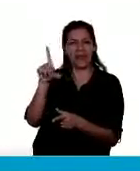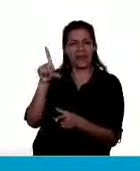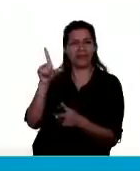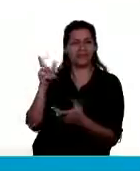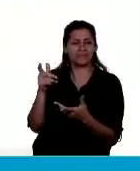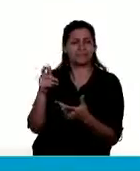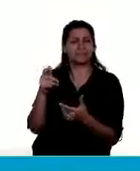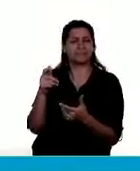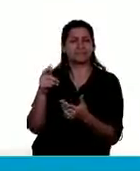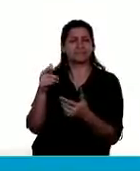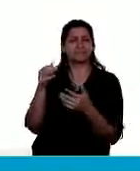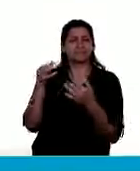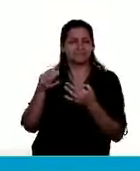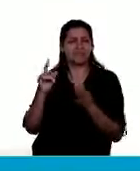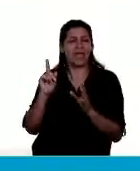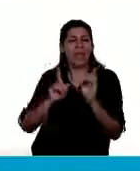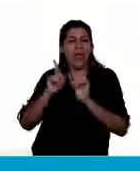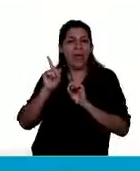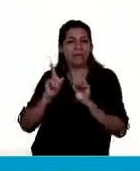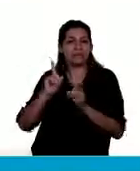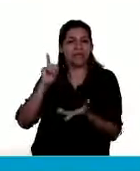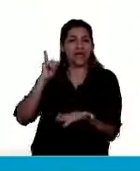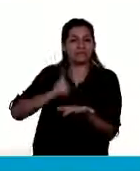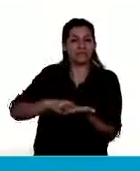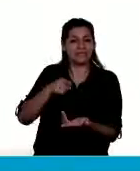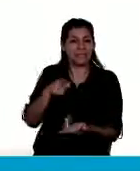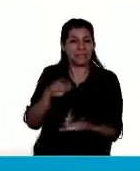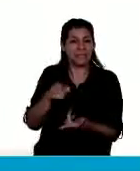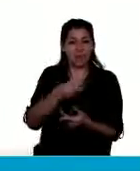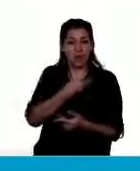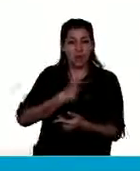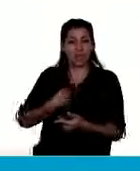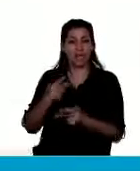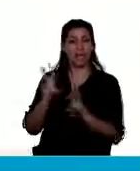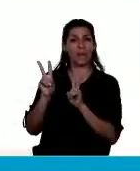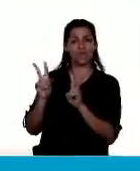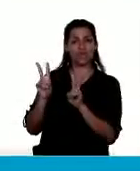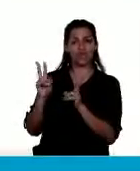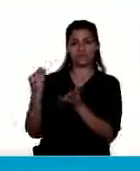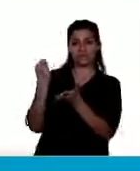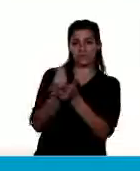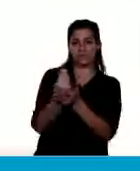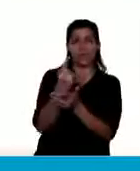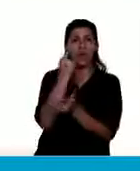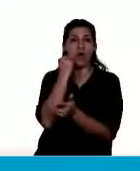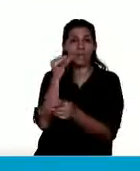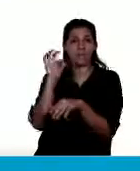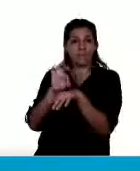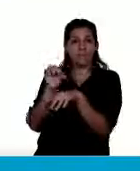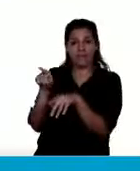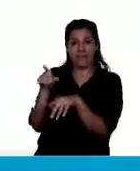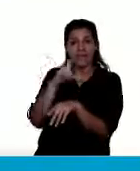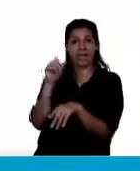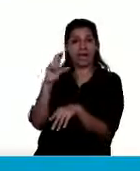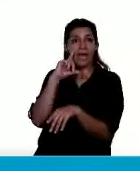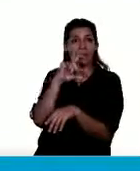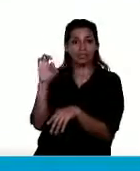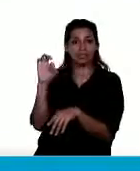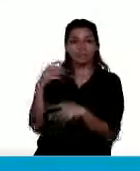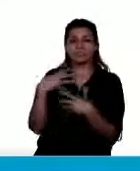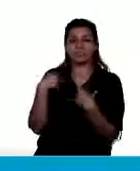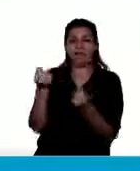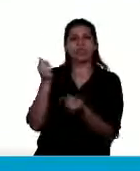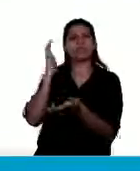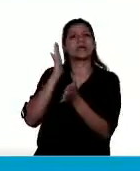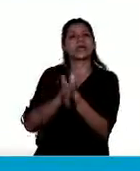fue la decisión del gobierno peronista y de Ramón Carrillo los que garantizaron que la salud sea gratuita